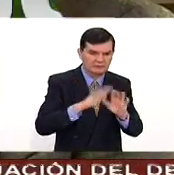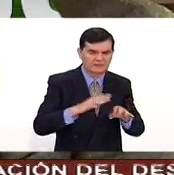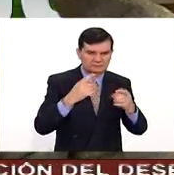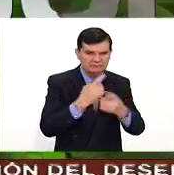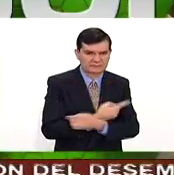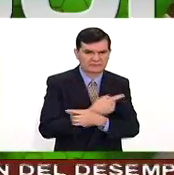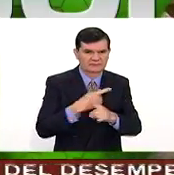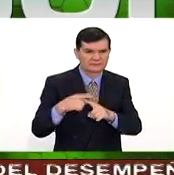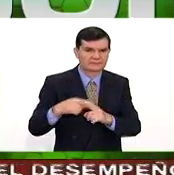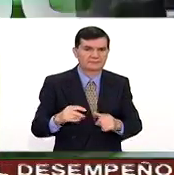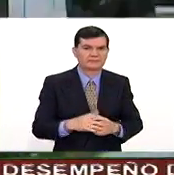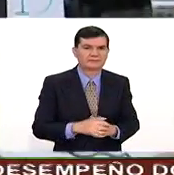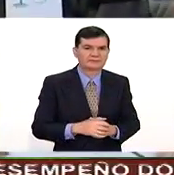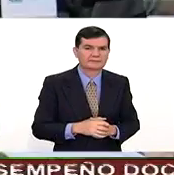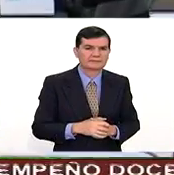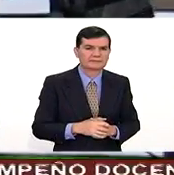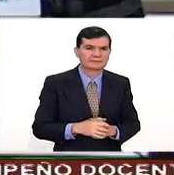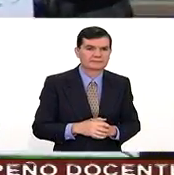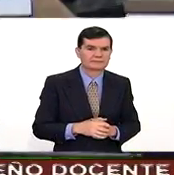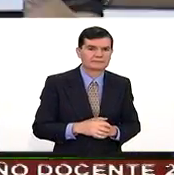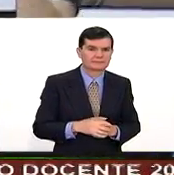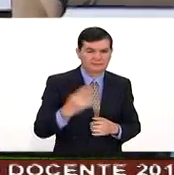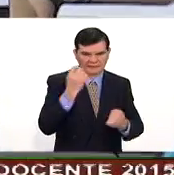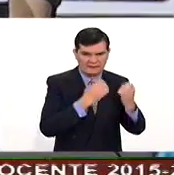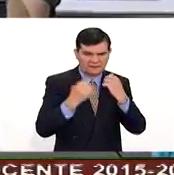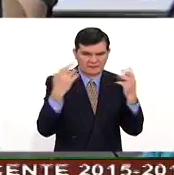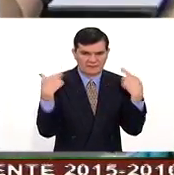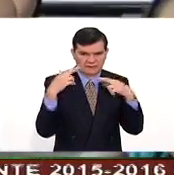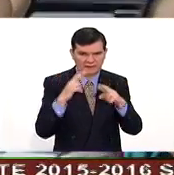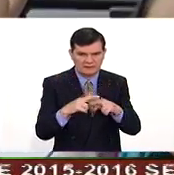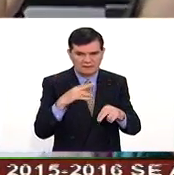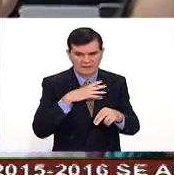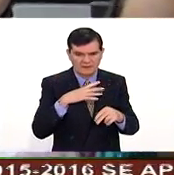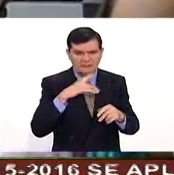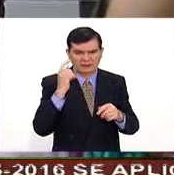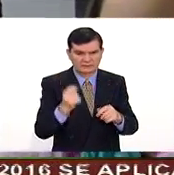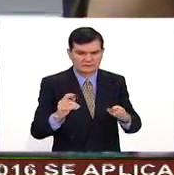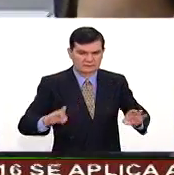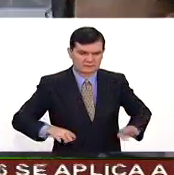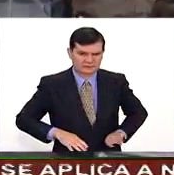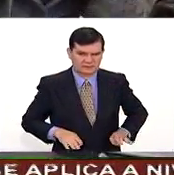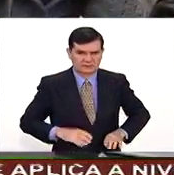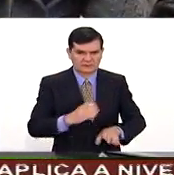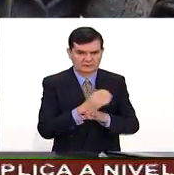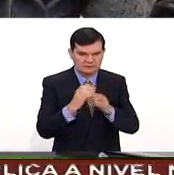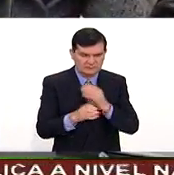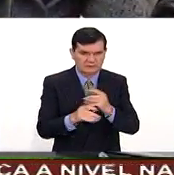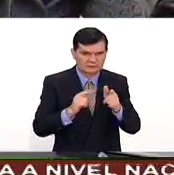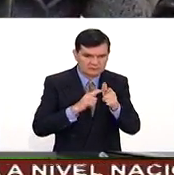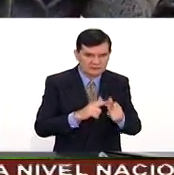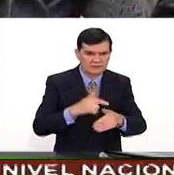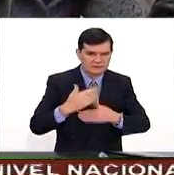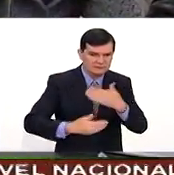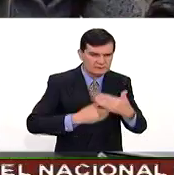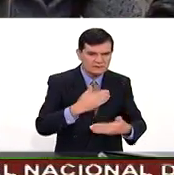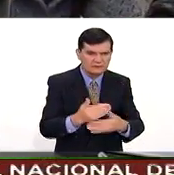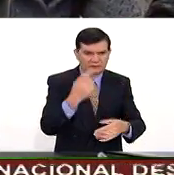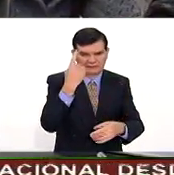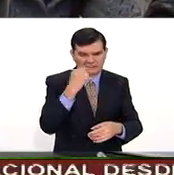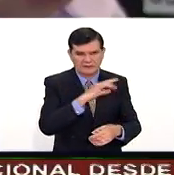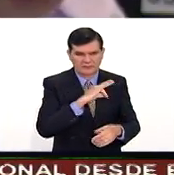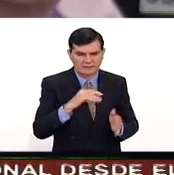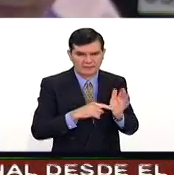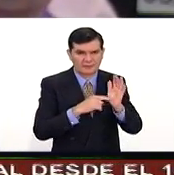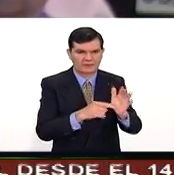académicas. Una evaluación de los profesores tiene que ver con en qué condiciones tienen que seguir preparándose para pasar